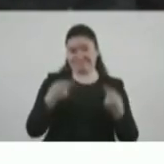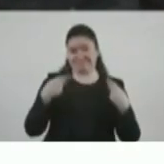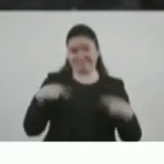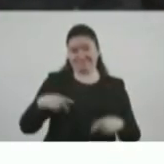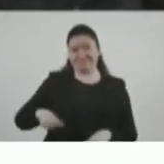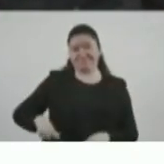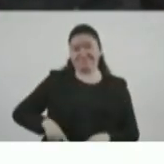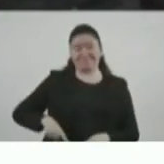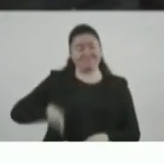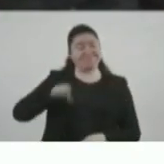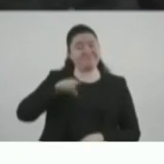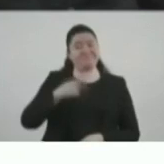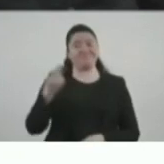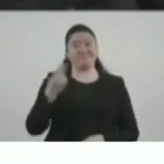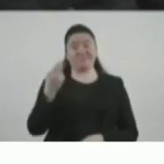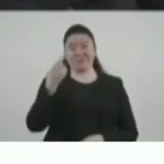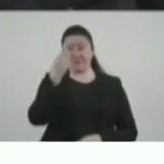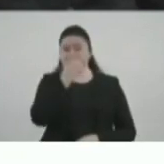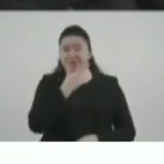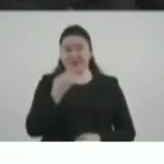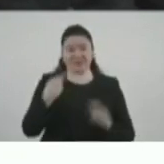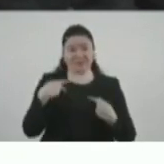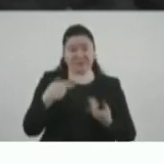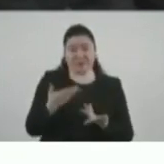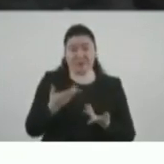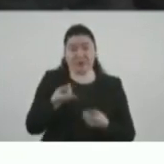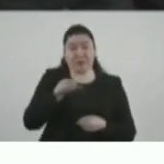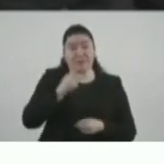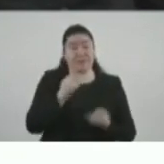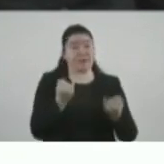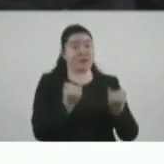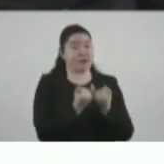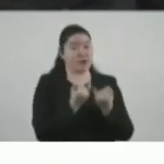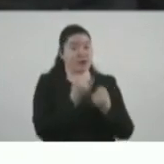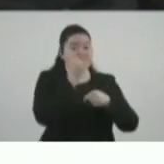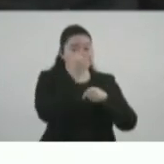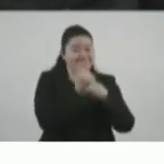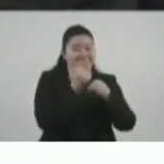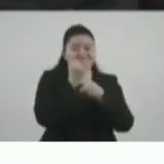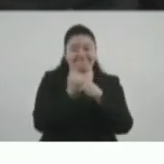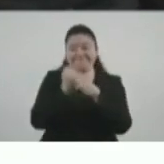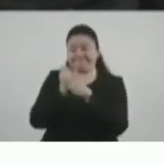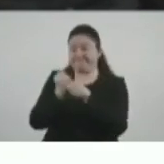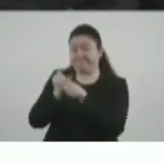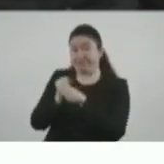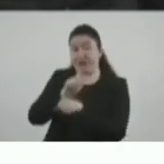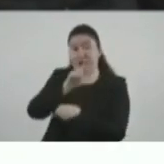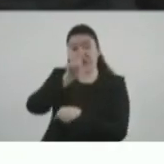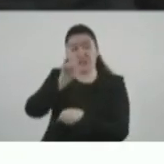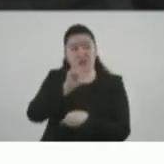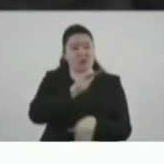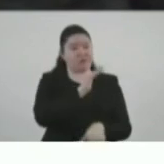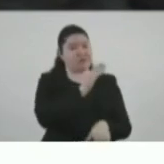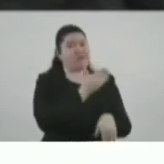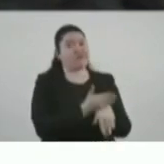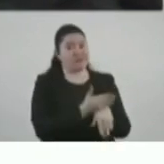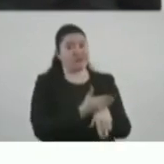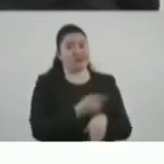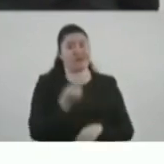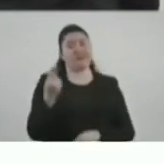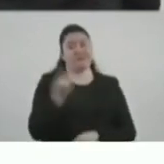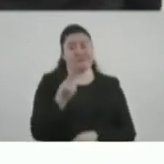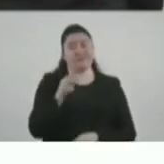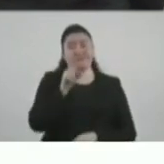que se hagan los peritajes y que haya las sanciones correspondientes cuando hay sanciones que tienen que hacerse. Entonces, por eso estamos